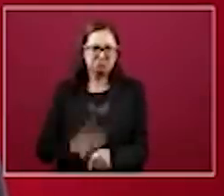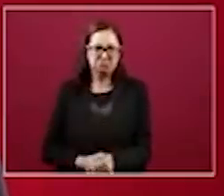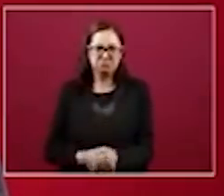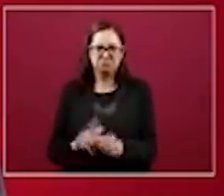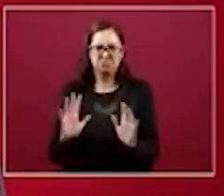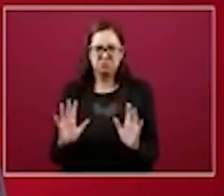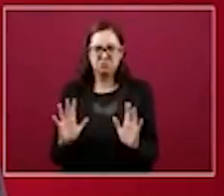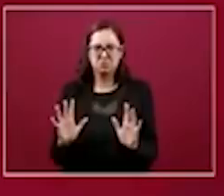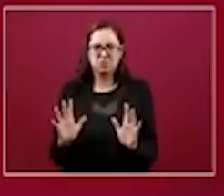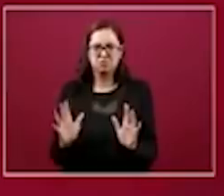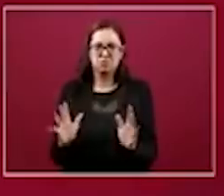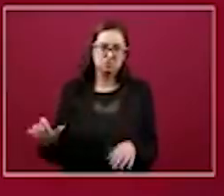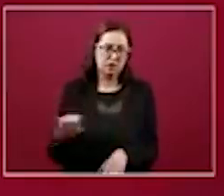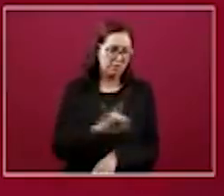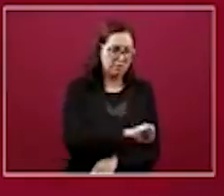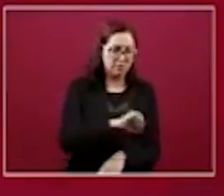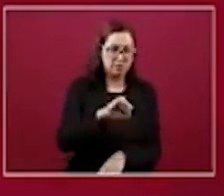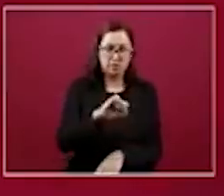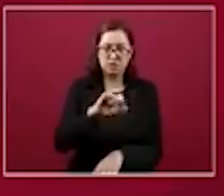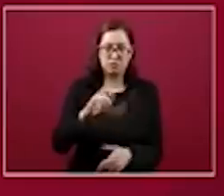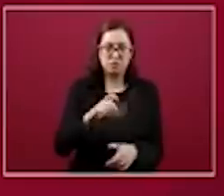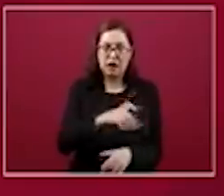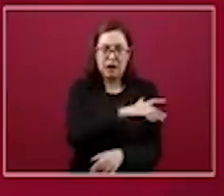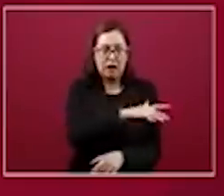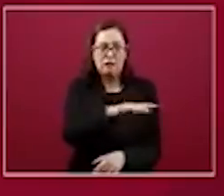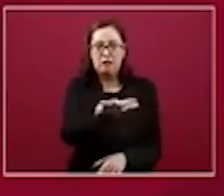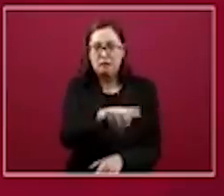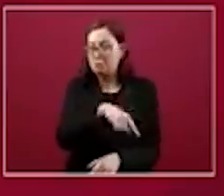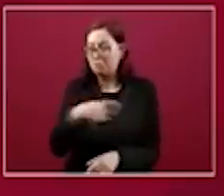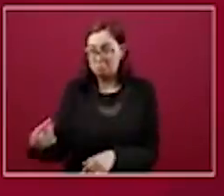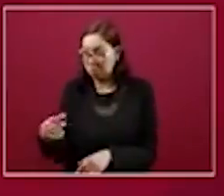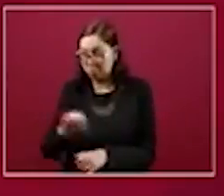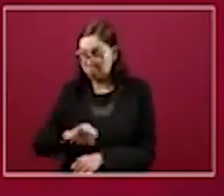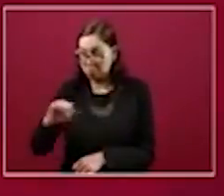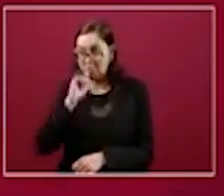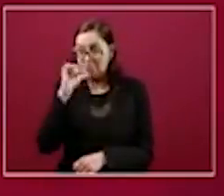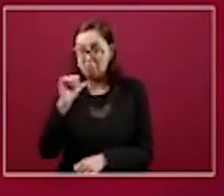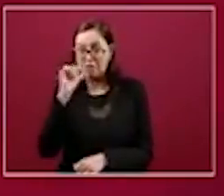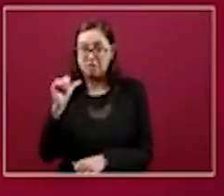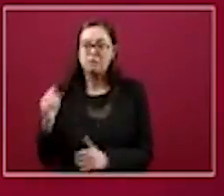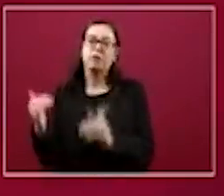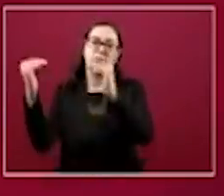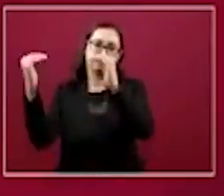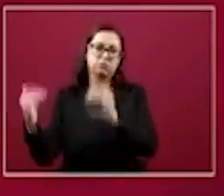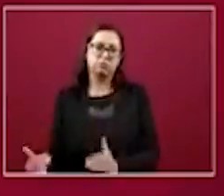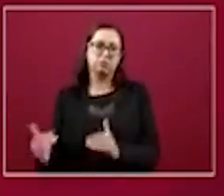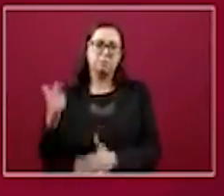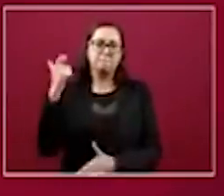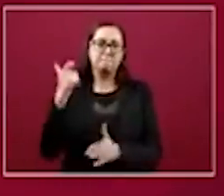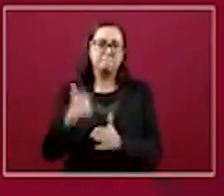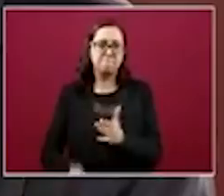se hace ese ajuste inflacionario, entonces estaríamos en términos reales bajando los